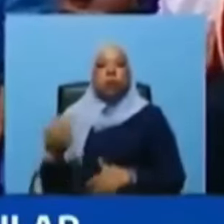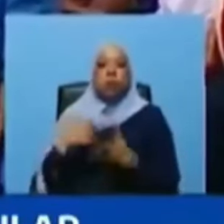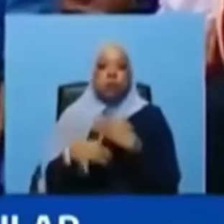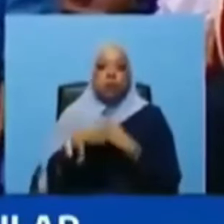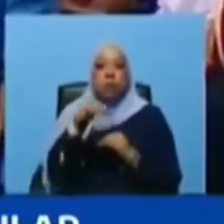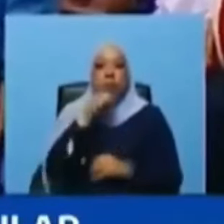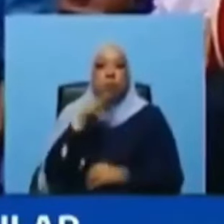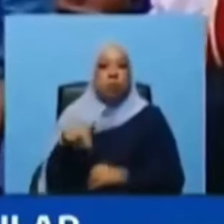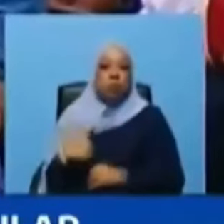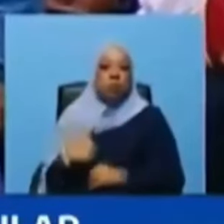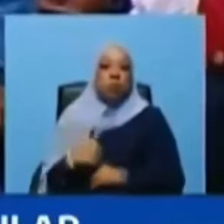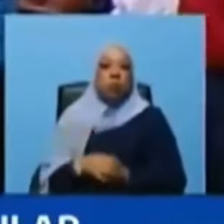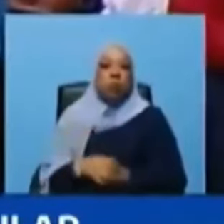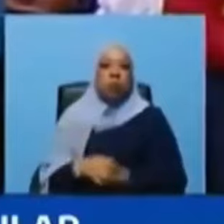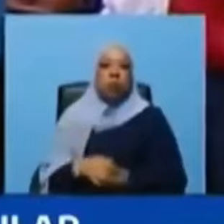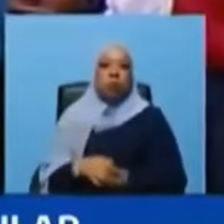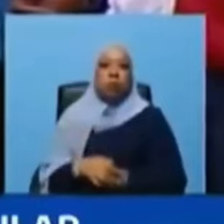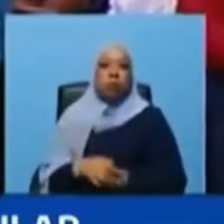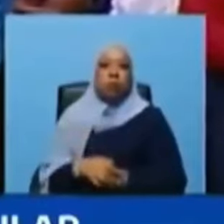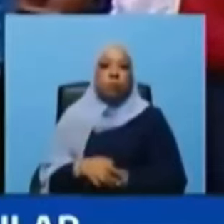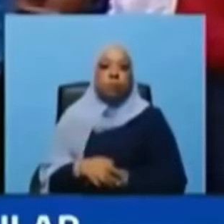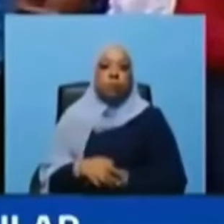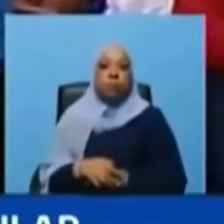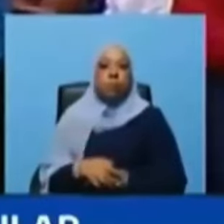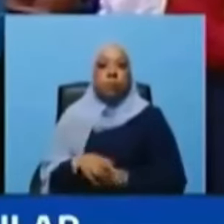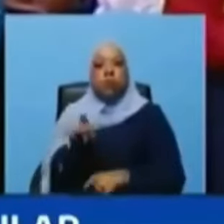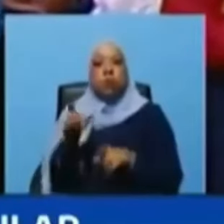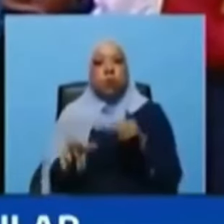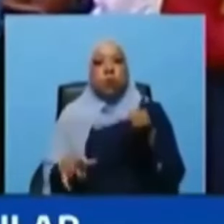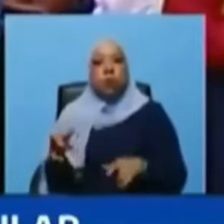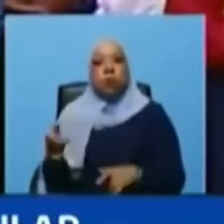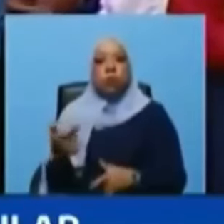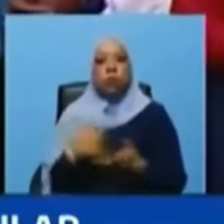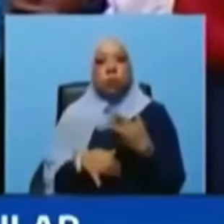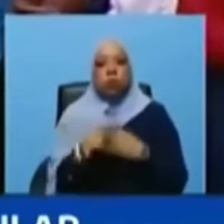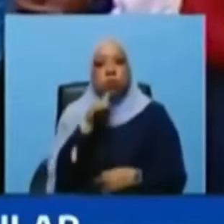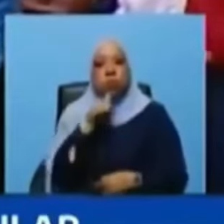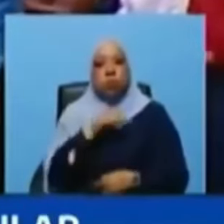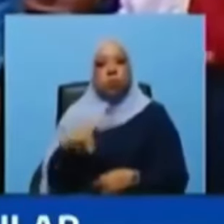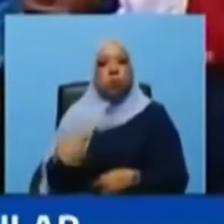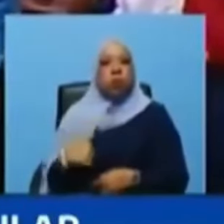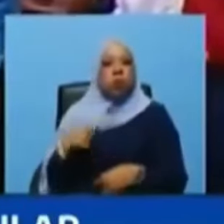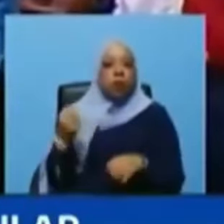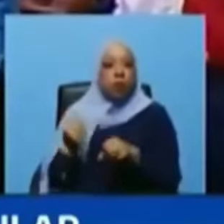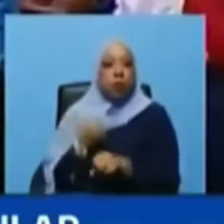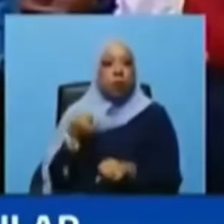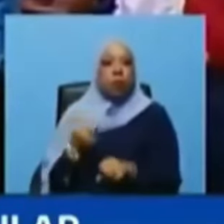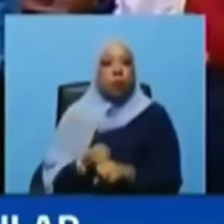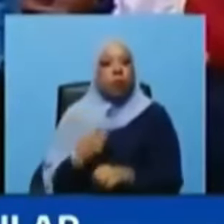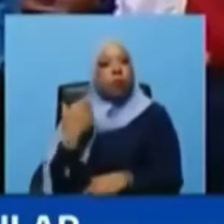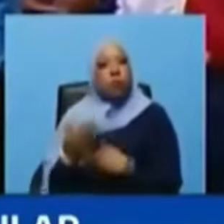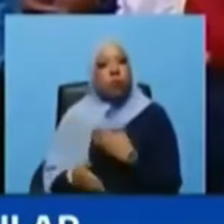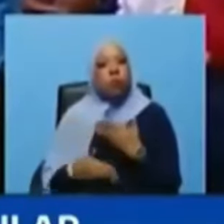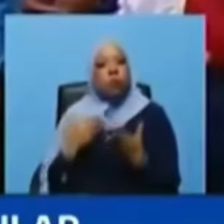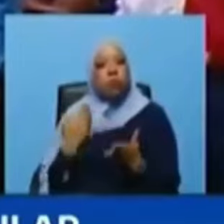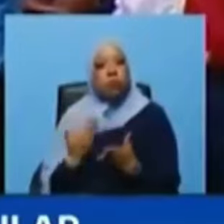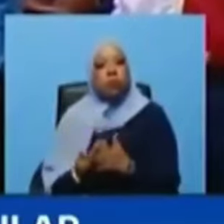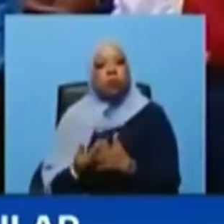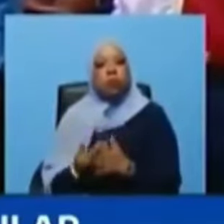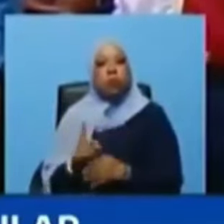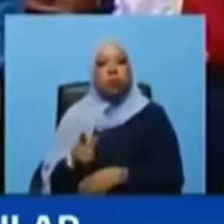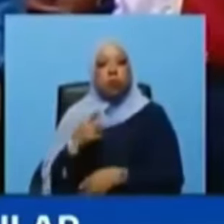no cita. ¿Qué pasaría si no cita? Primera opción.